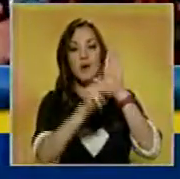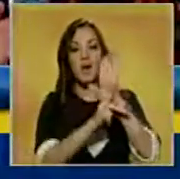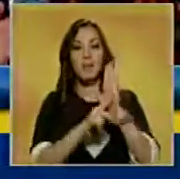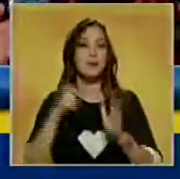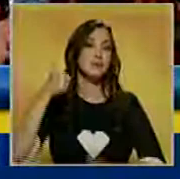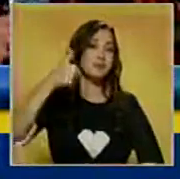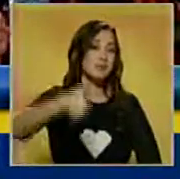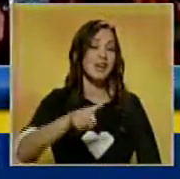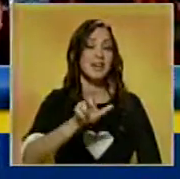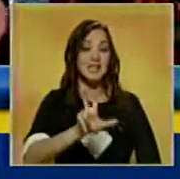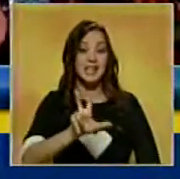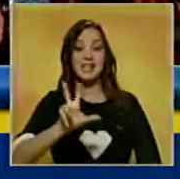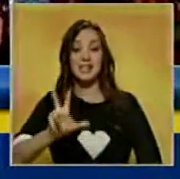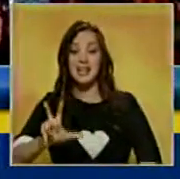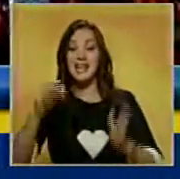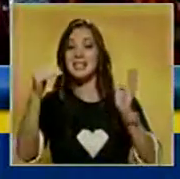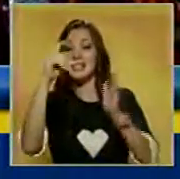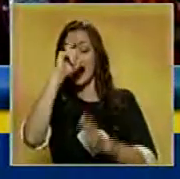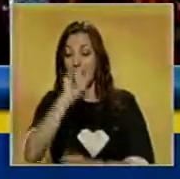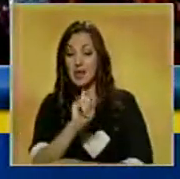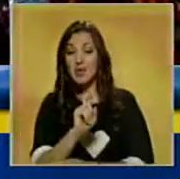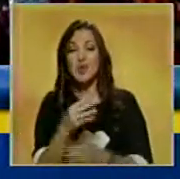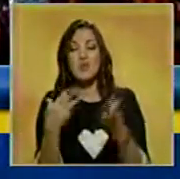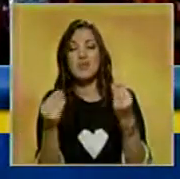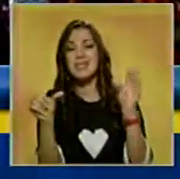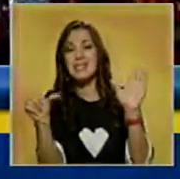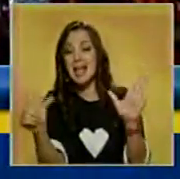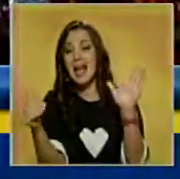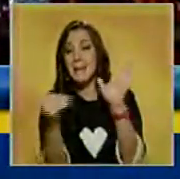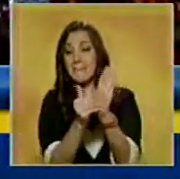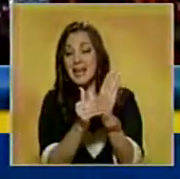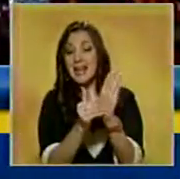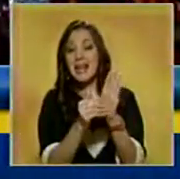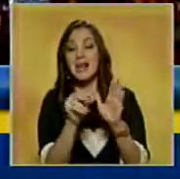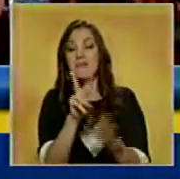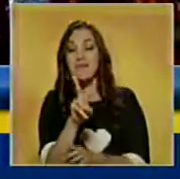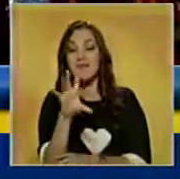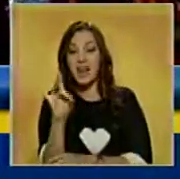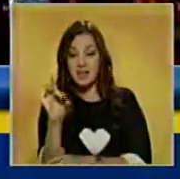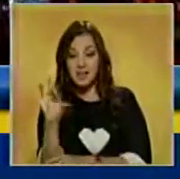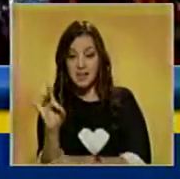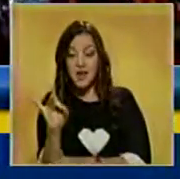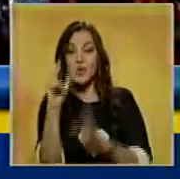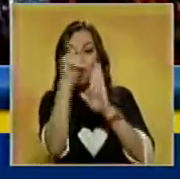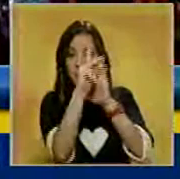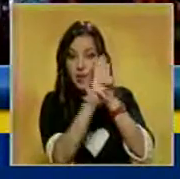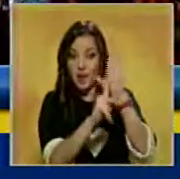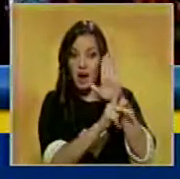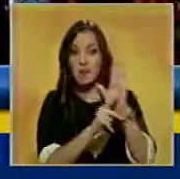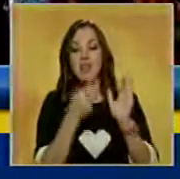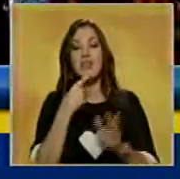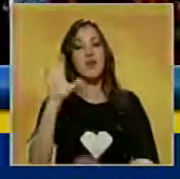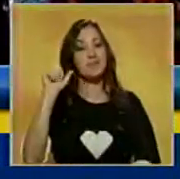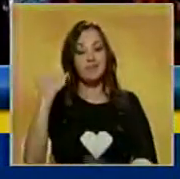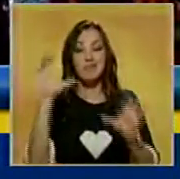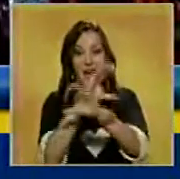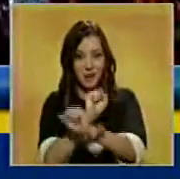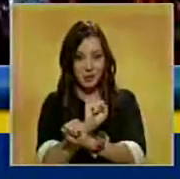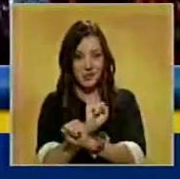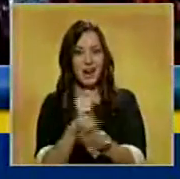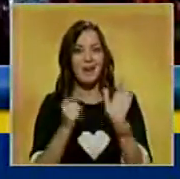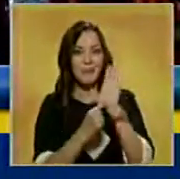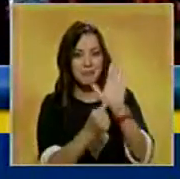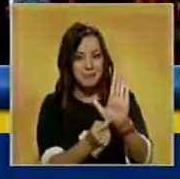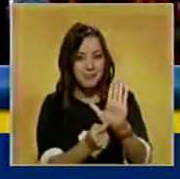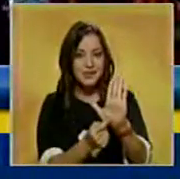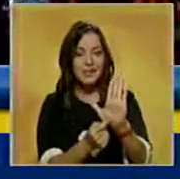y 6.028 emisiones, David Letterman se despide de la televisión nocturna. El presentador de Indiana, que llegó a la